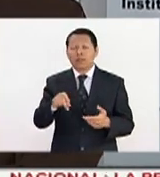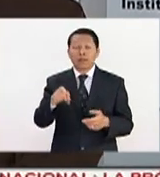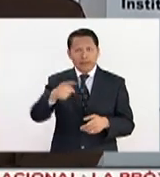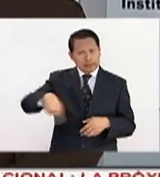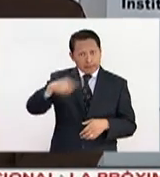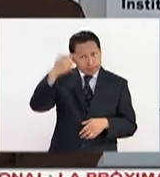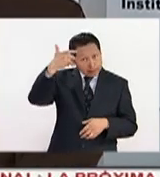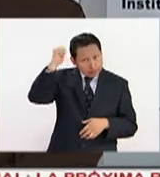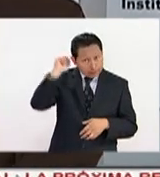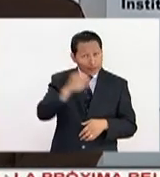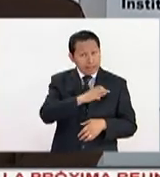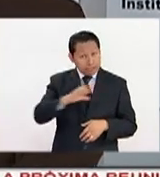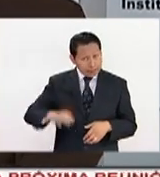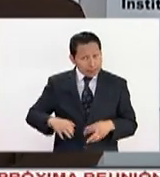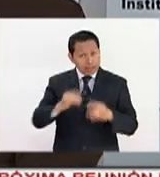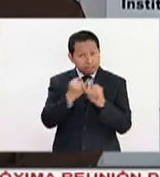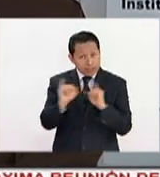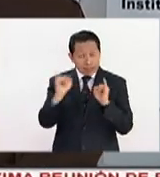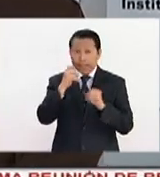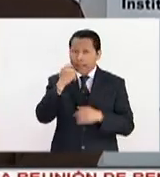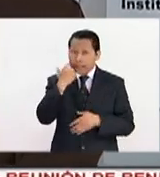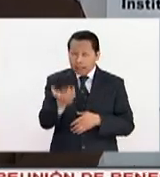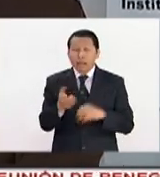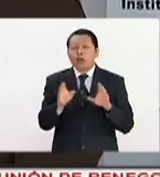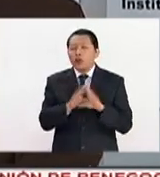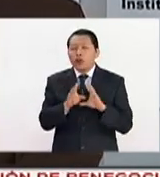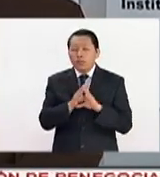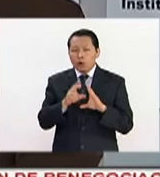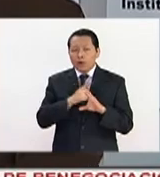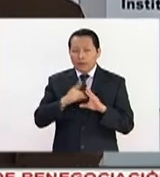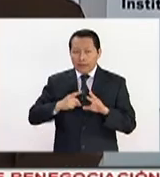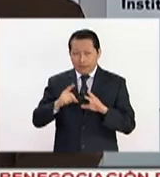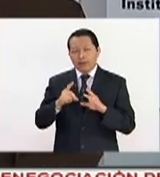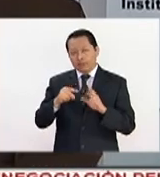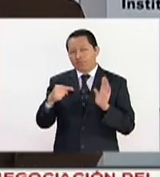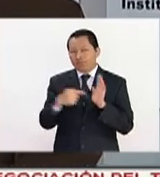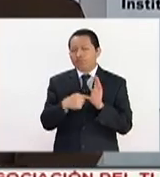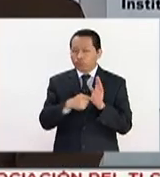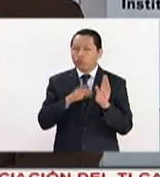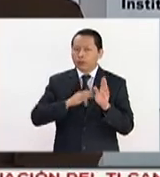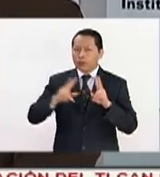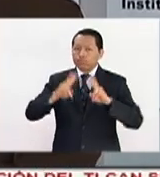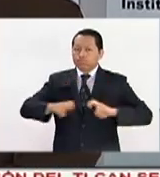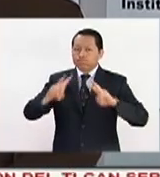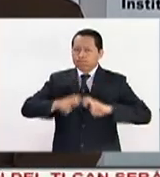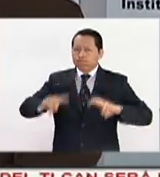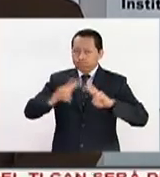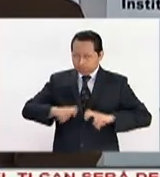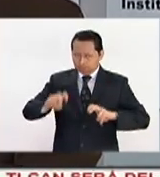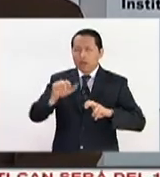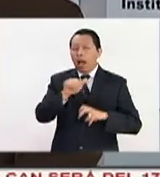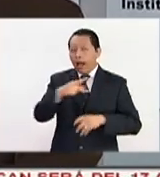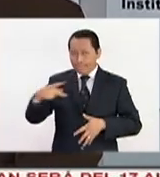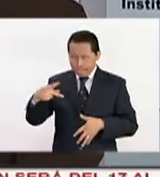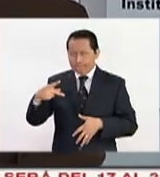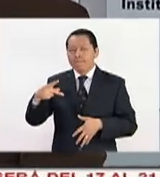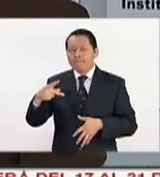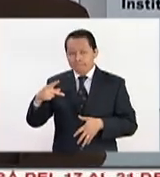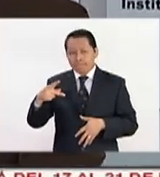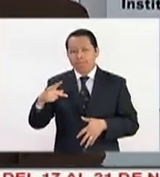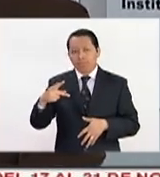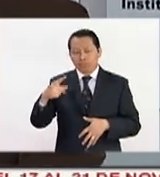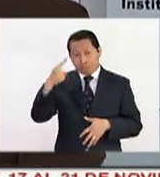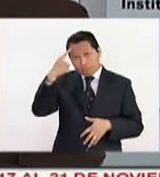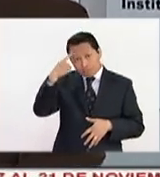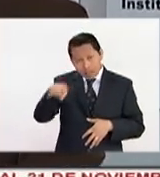aspirantes a candidaturas independientes tienen que descargar, ¿sí?, para poder continuar